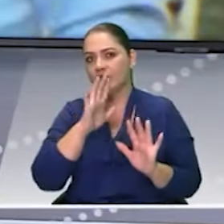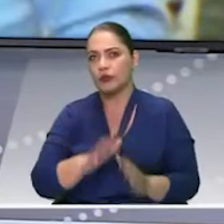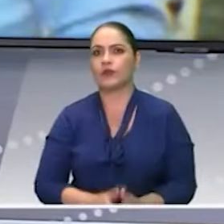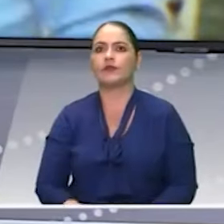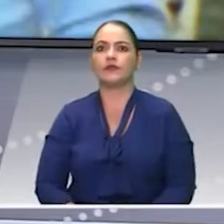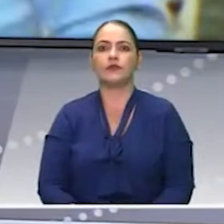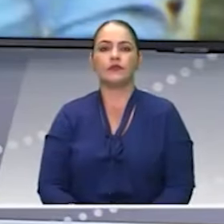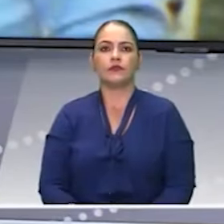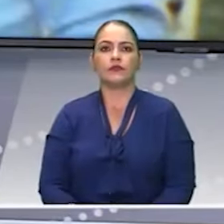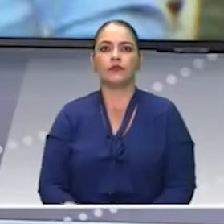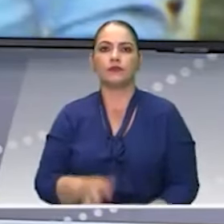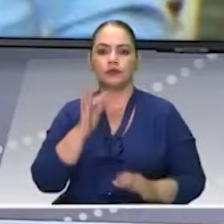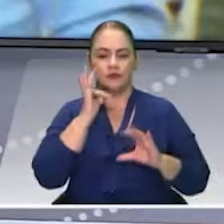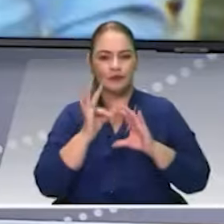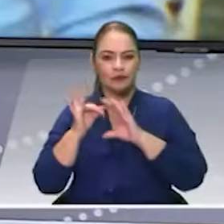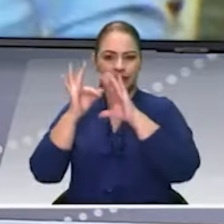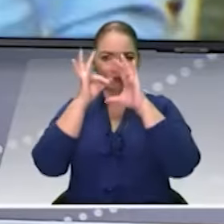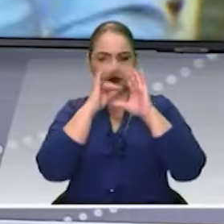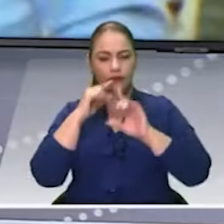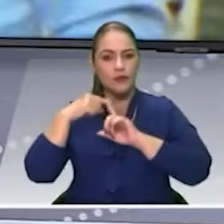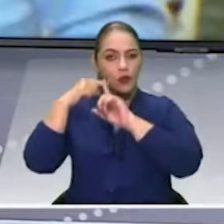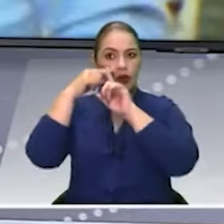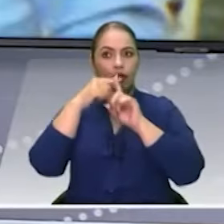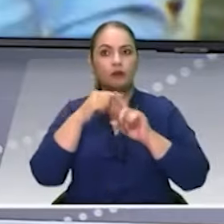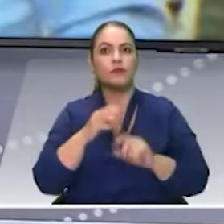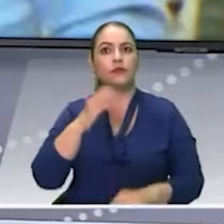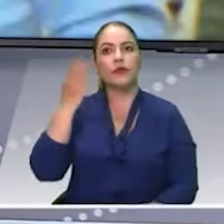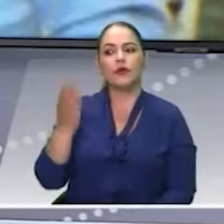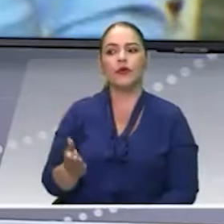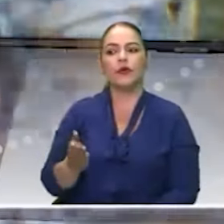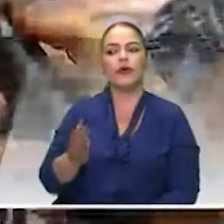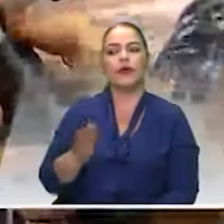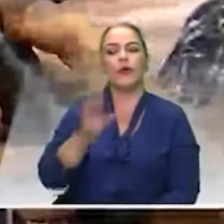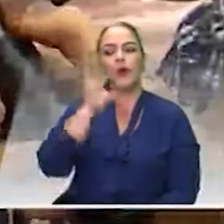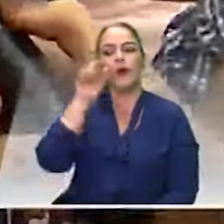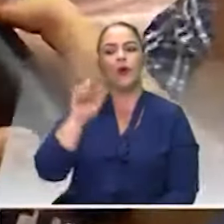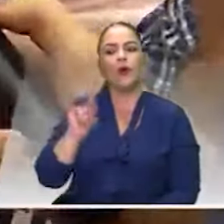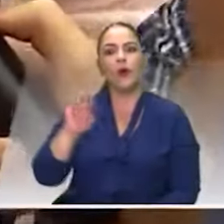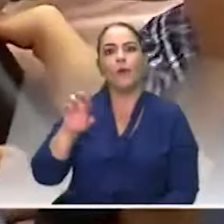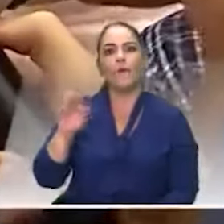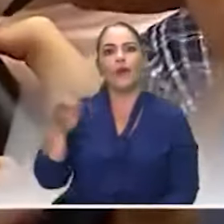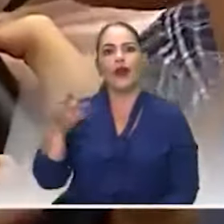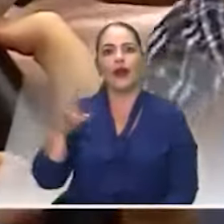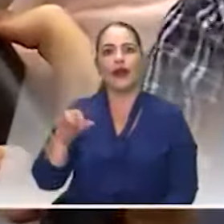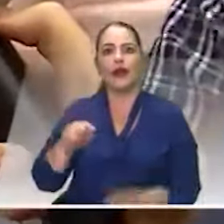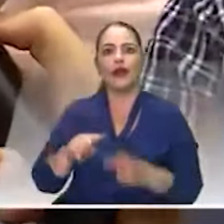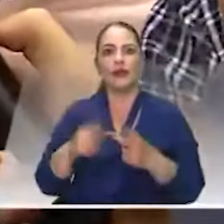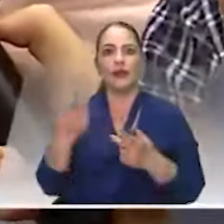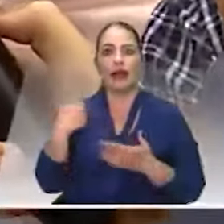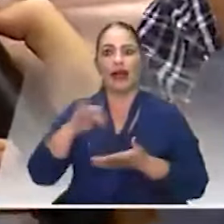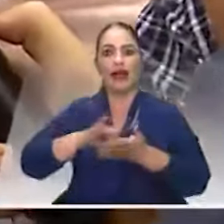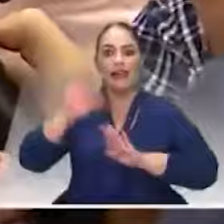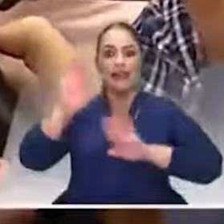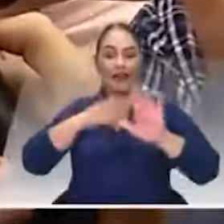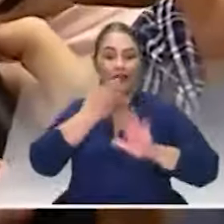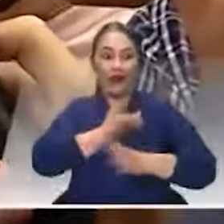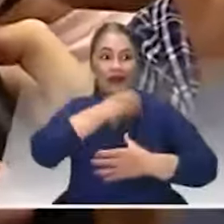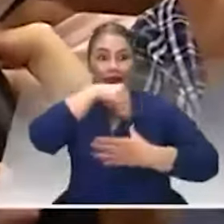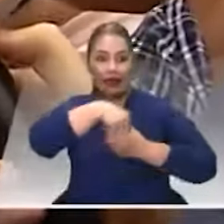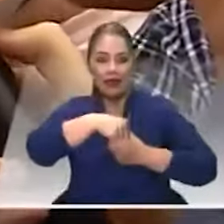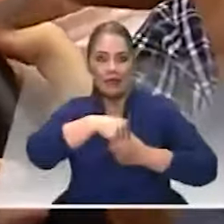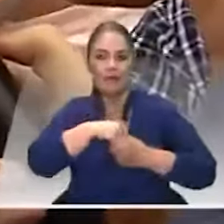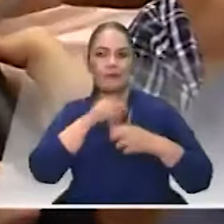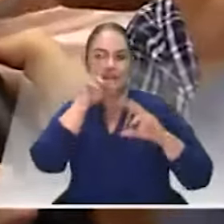la procuraduría abrió un proceso disciplinario a Juan Carlos upegui por una presunta inhabilidad cuando fue candidato a la alcaldía de Medellín la